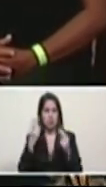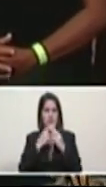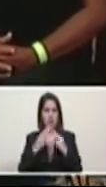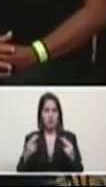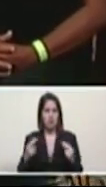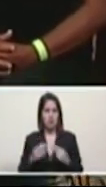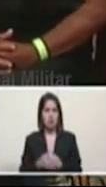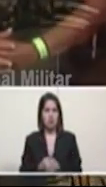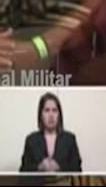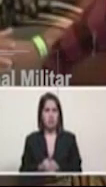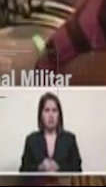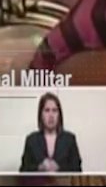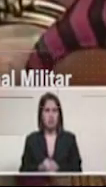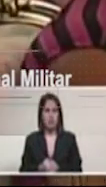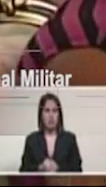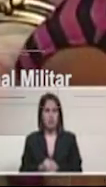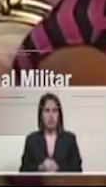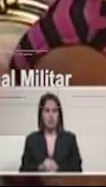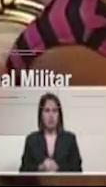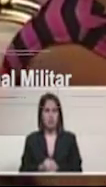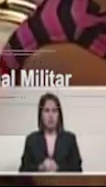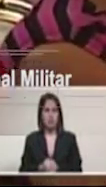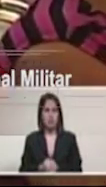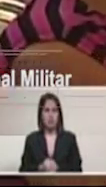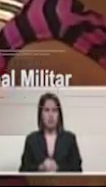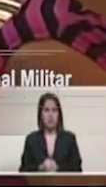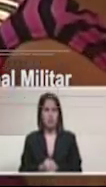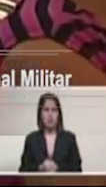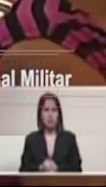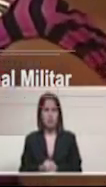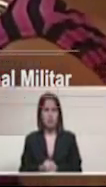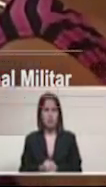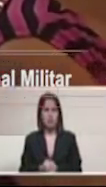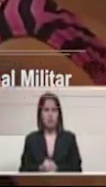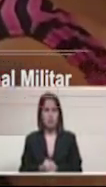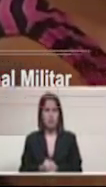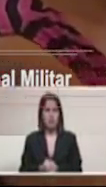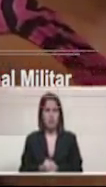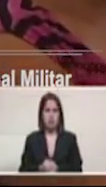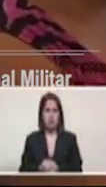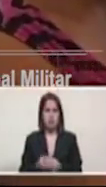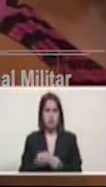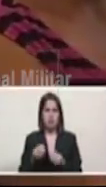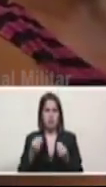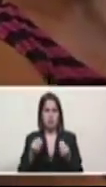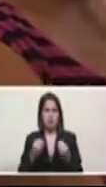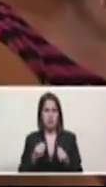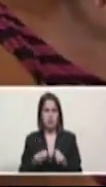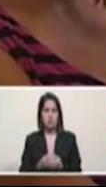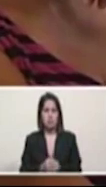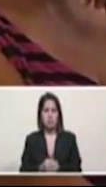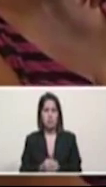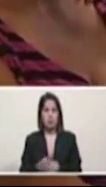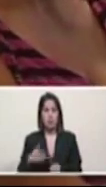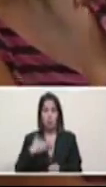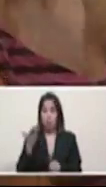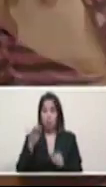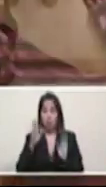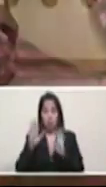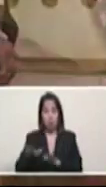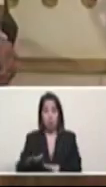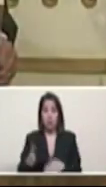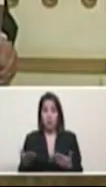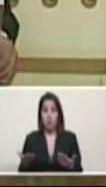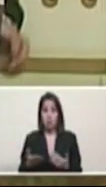presidencial que inicia en enero del próximo año en el marco de la Agenda Económica Bolivariana. Anunció que Venezuela está certificando la segunda